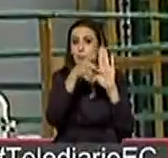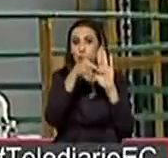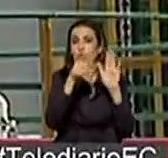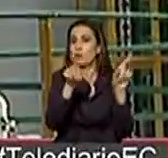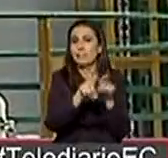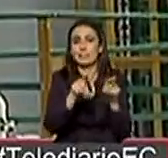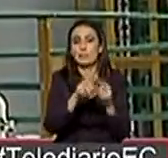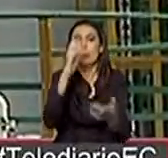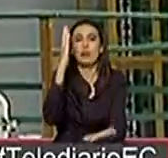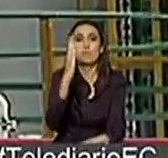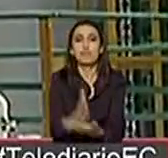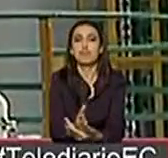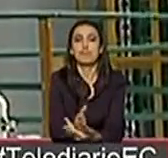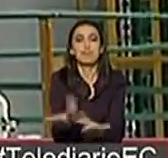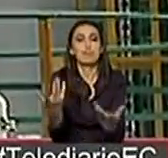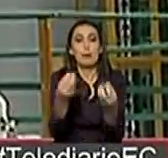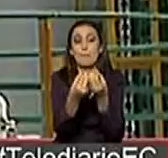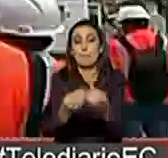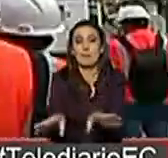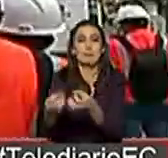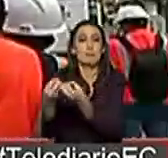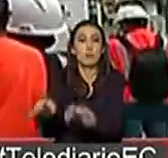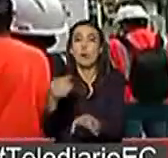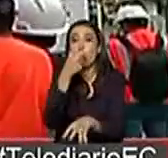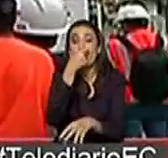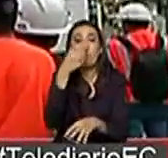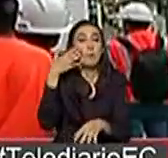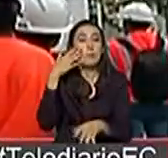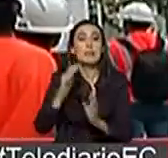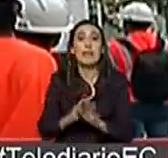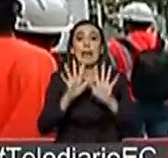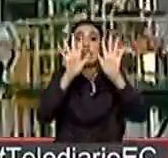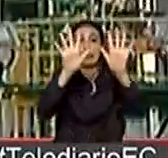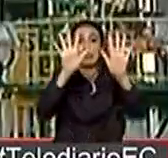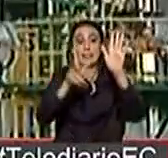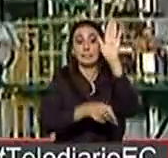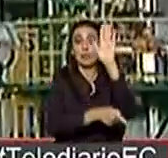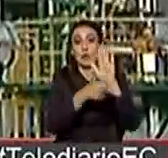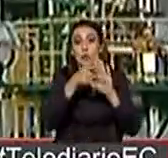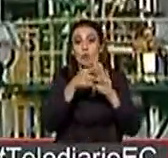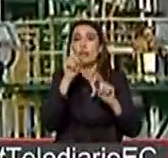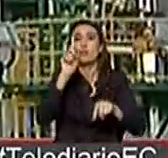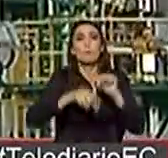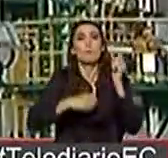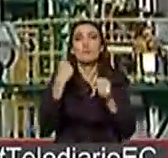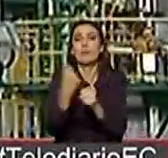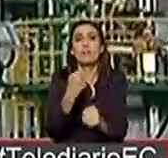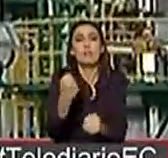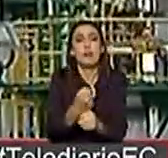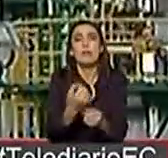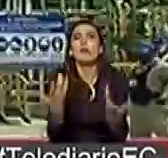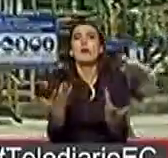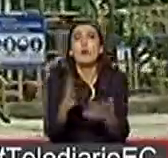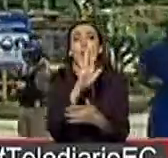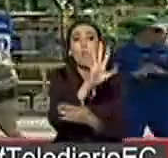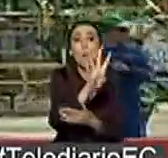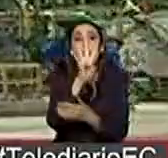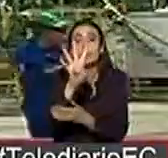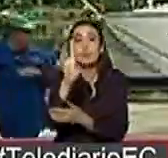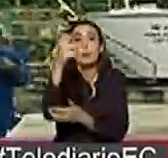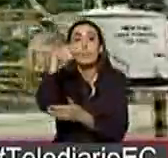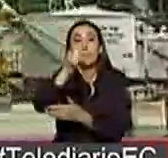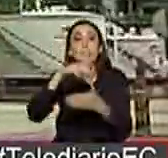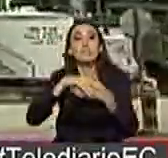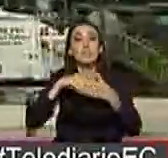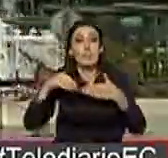debido a las protestas registradas en la amazonía donde 10 bloques petroleros dejaron de operar lo que ocasionó 54